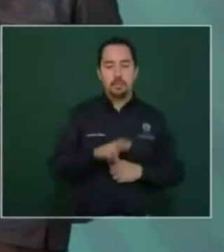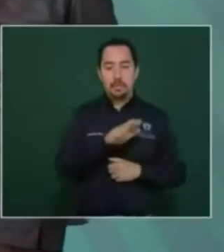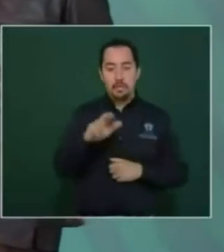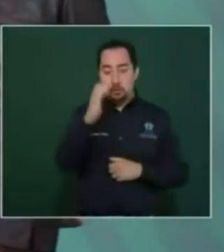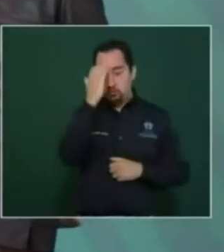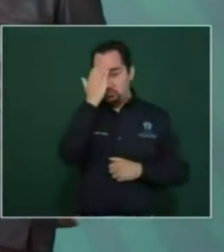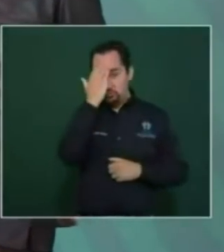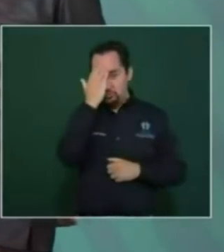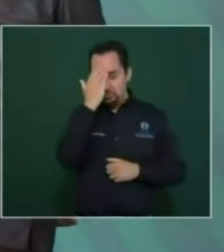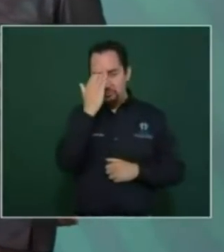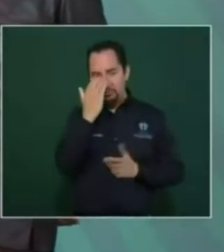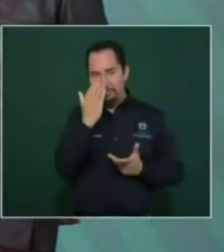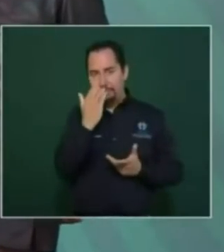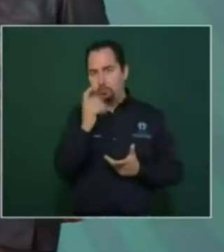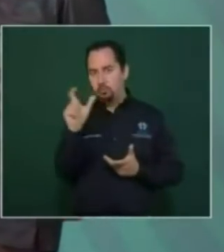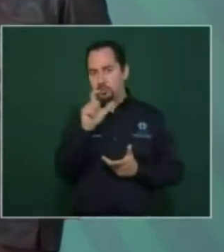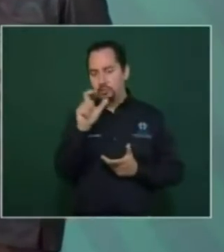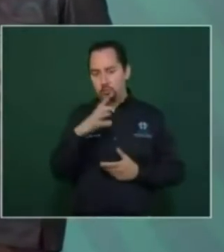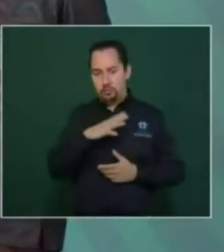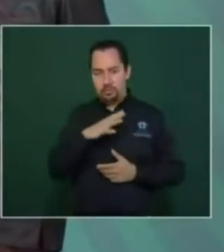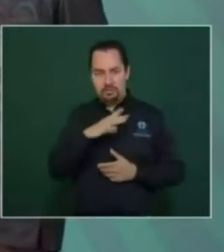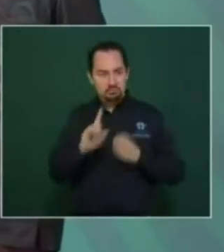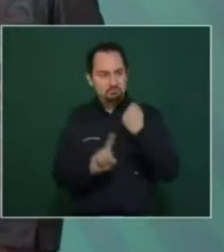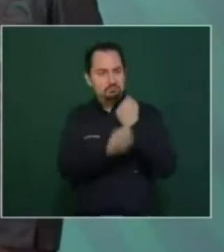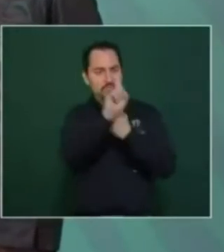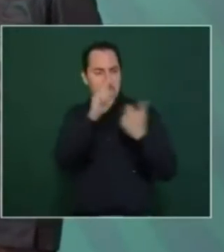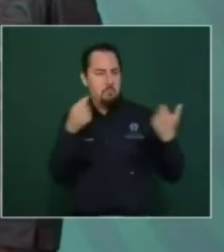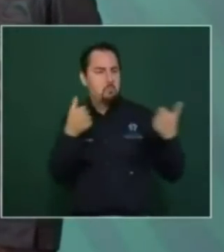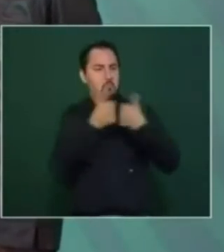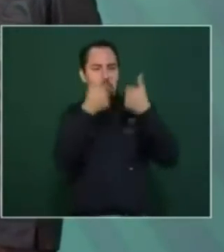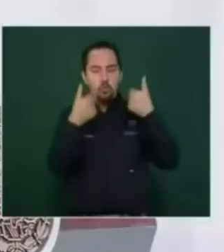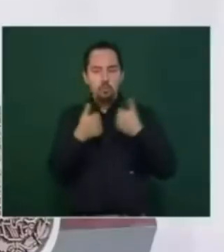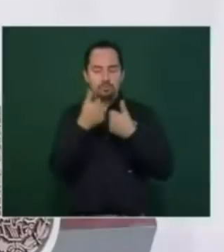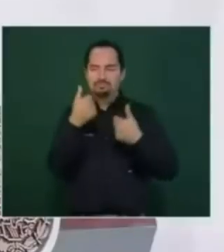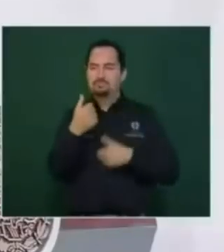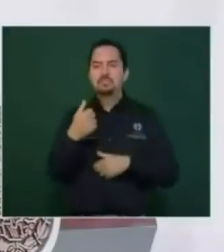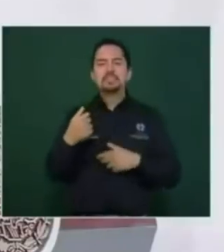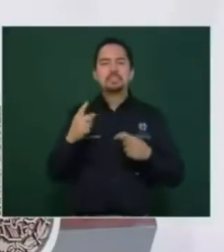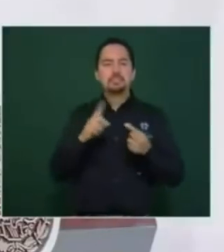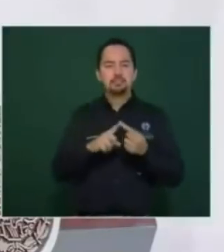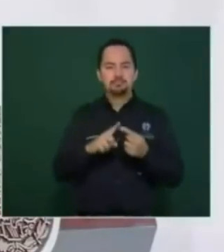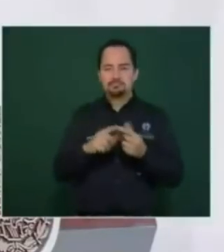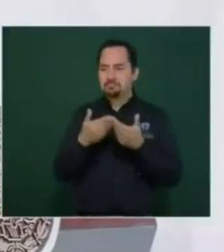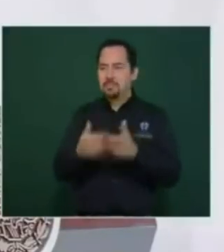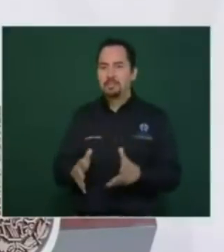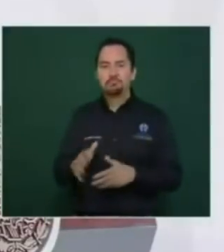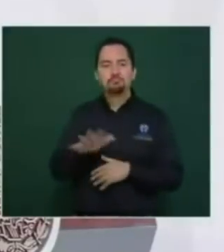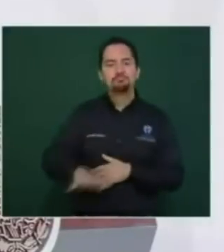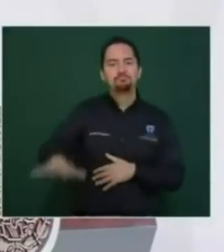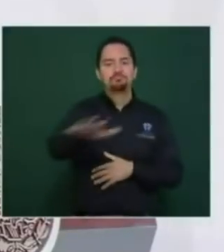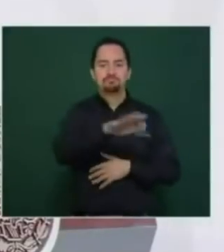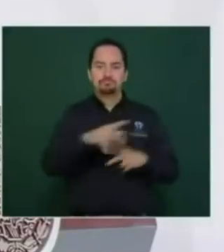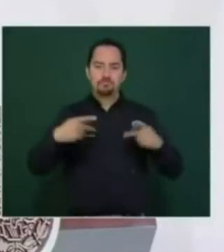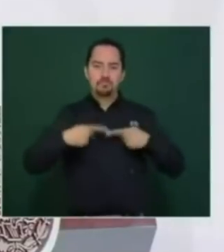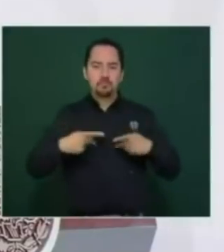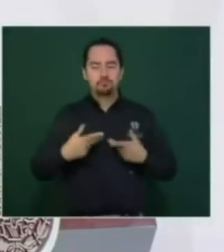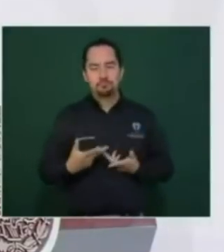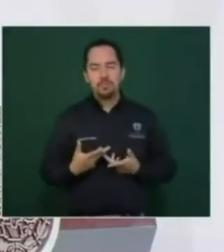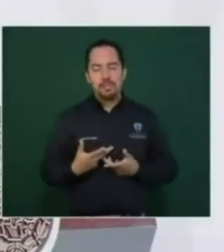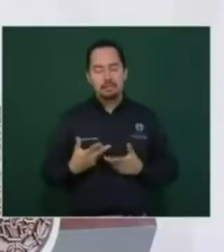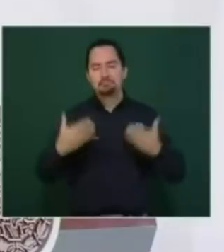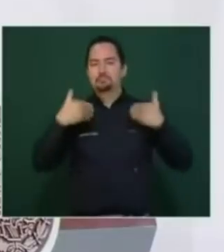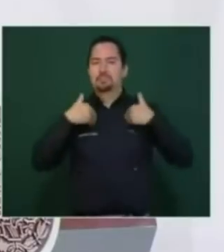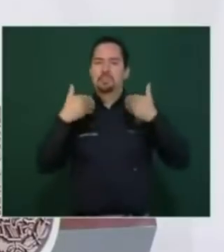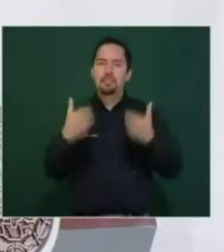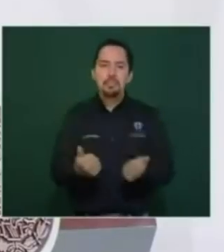la confrontación, en ella nadie pierde más que la ciudadanía. Hemos comprendido que de fondo hay